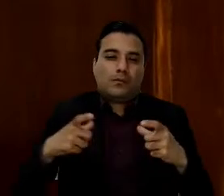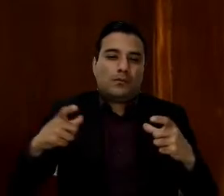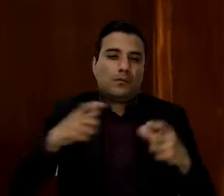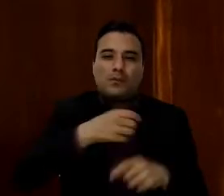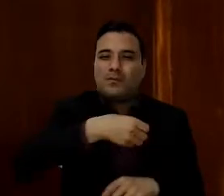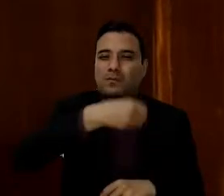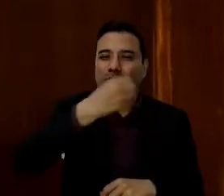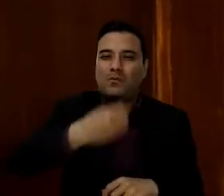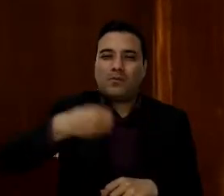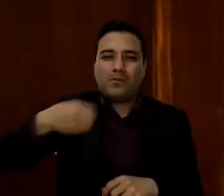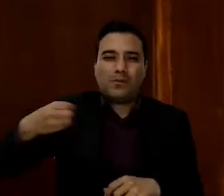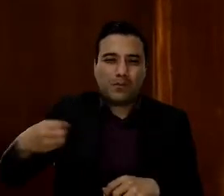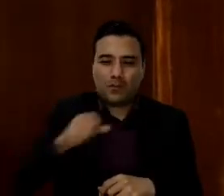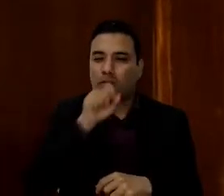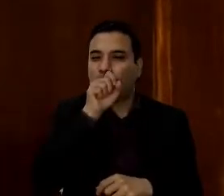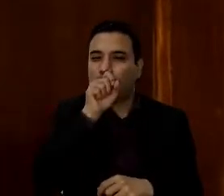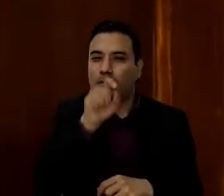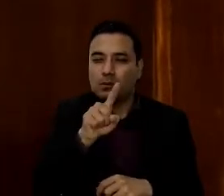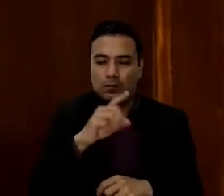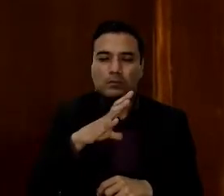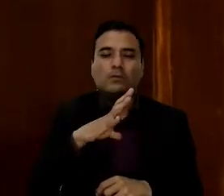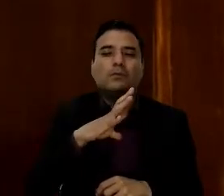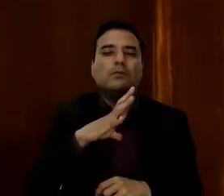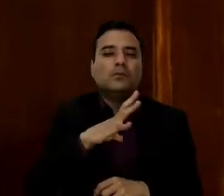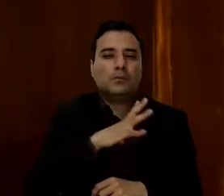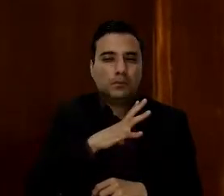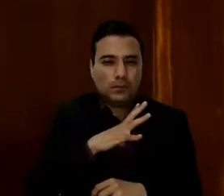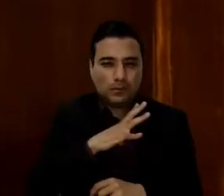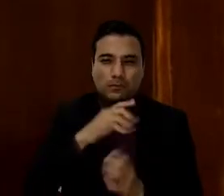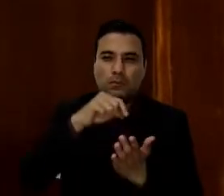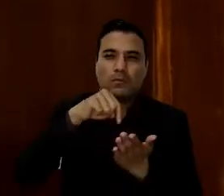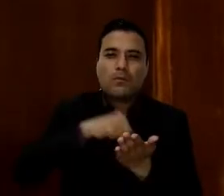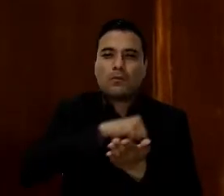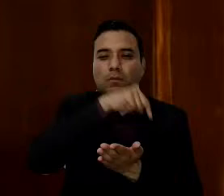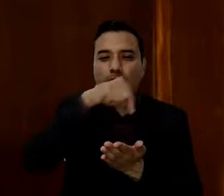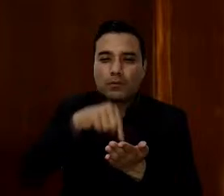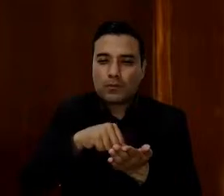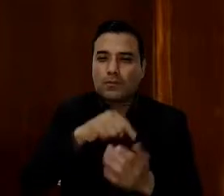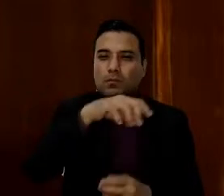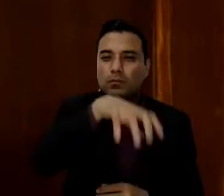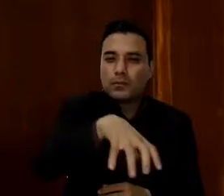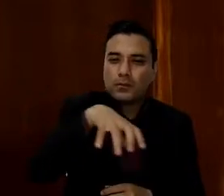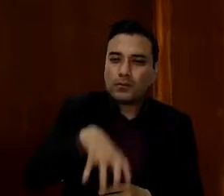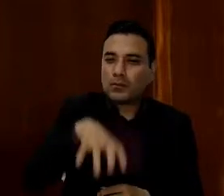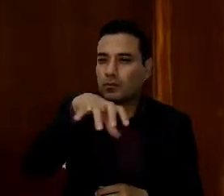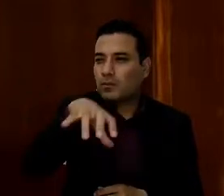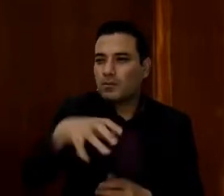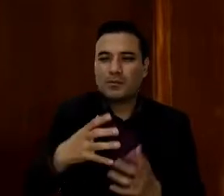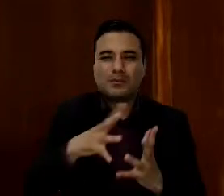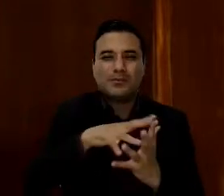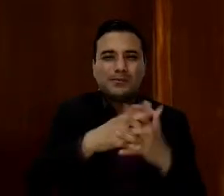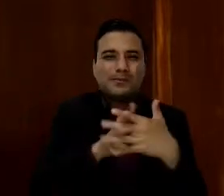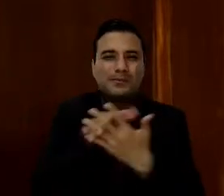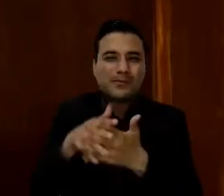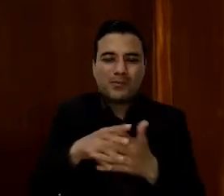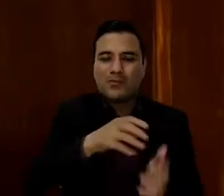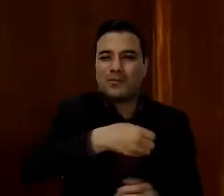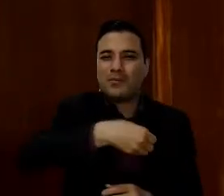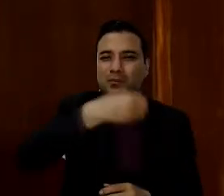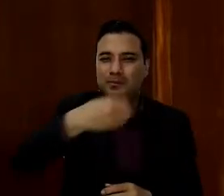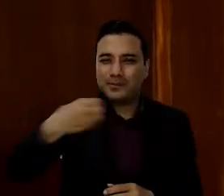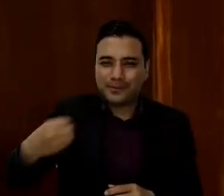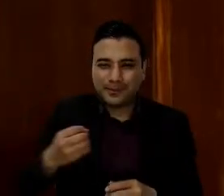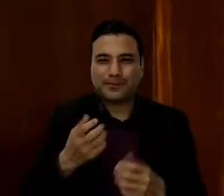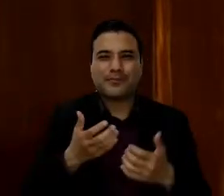al establecimiento de conjuntos urbanos desordenados e irregulares, al colapso